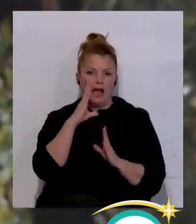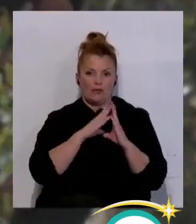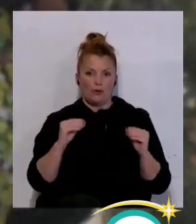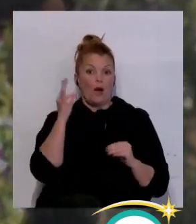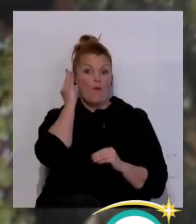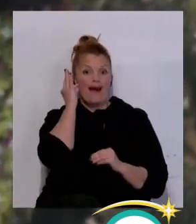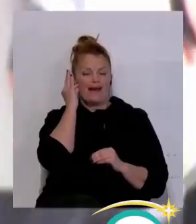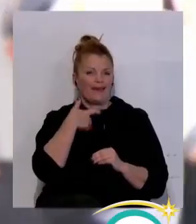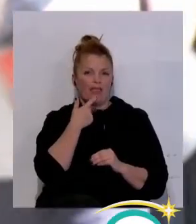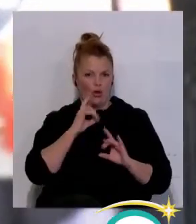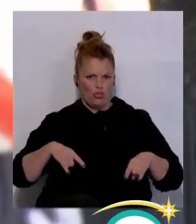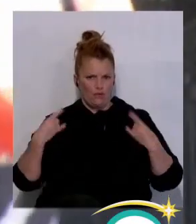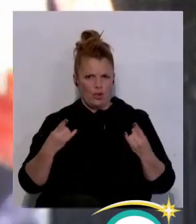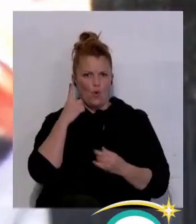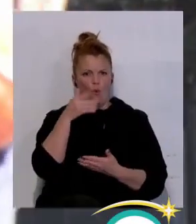El doble.